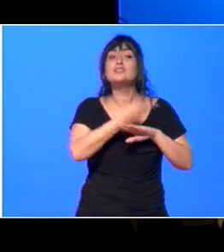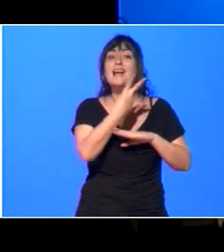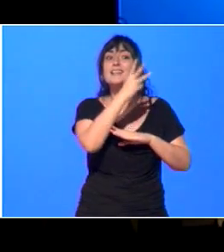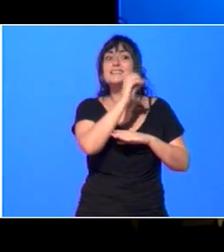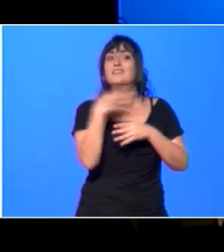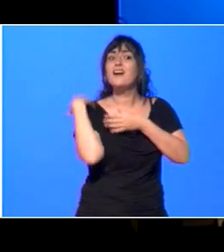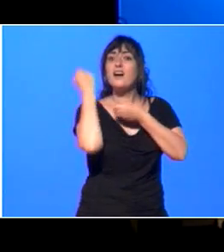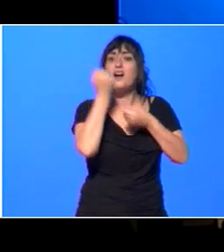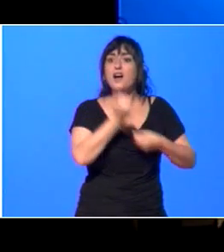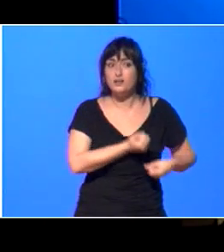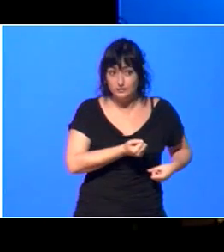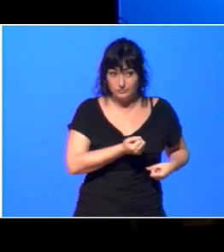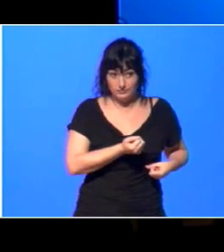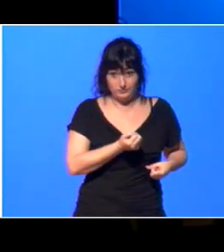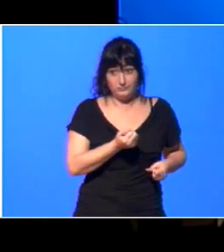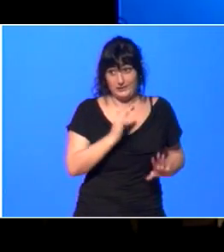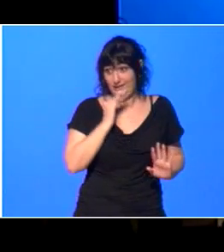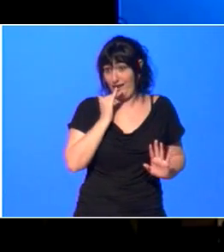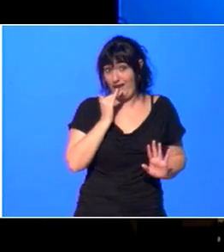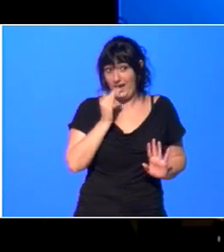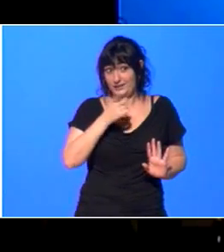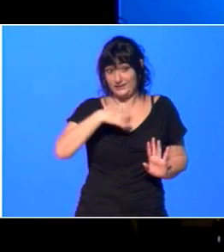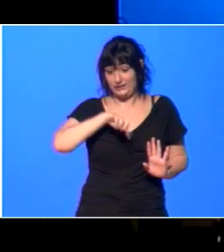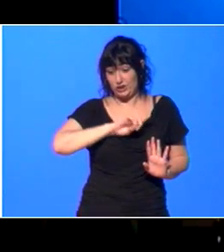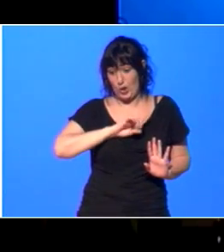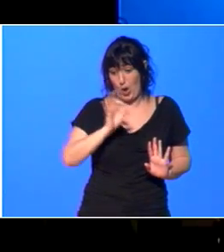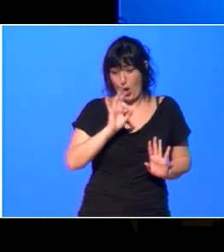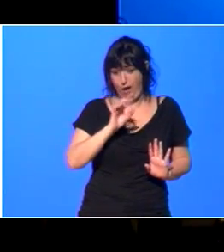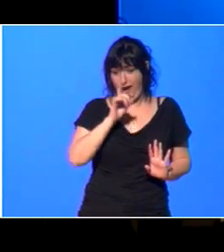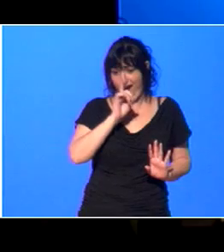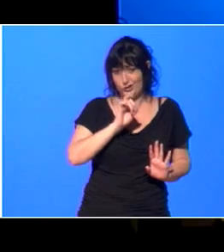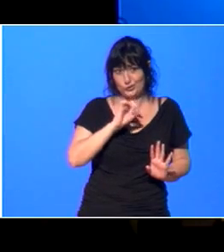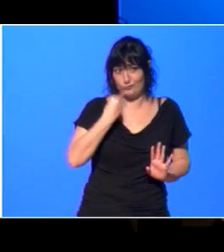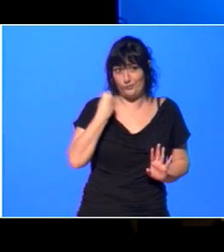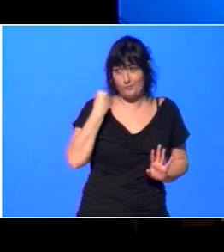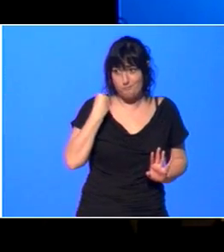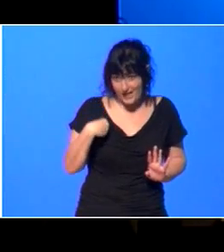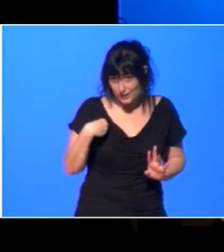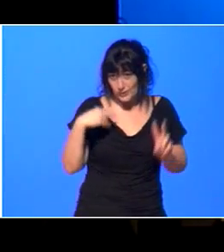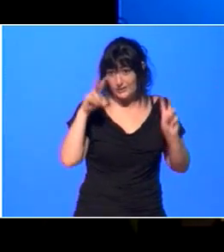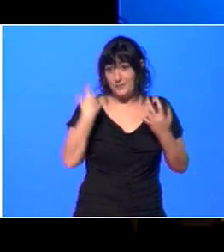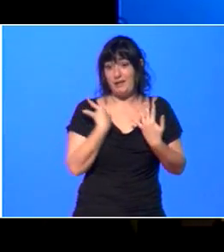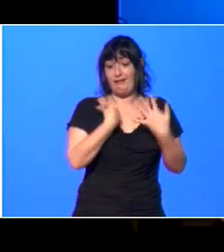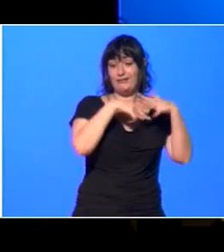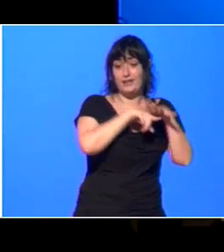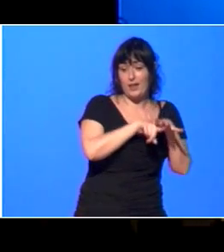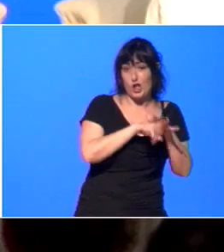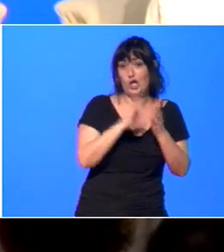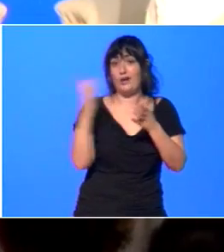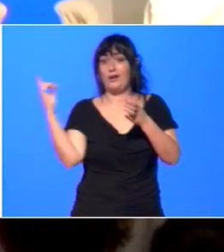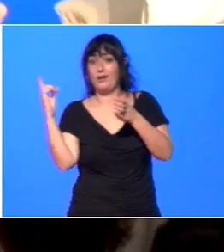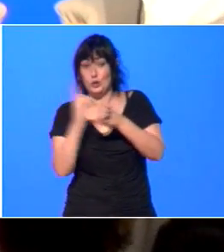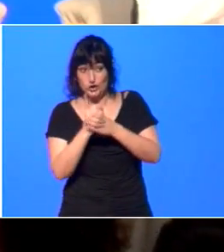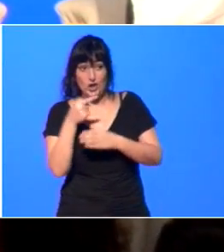como los años que llevamos, o los mismos años creo yo, que llevamos desde la integración a la inclusión, siendo director de un